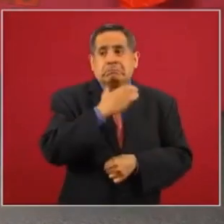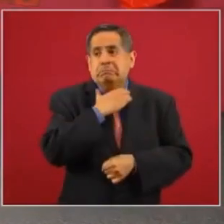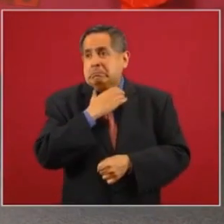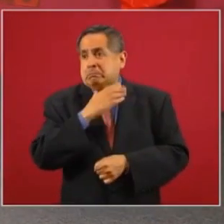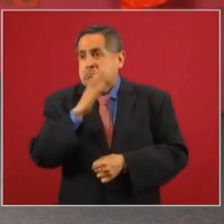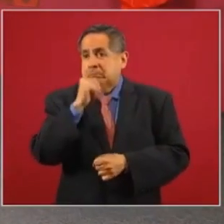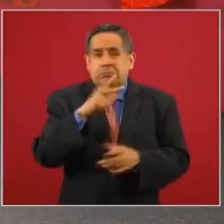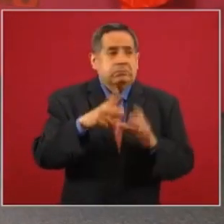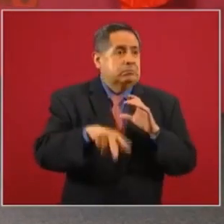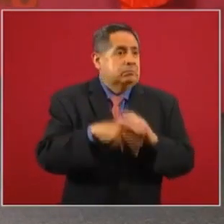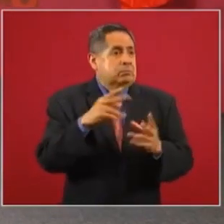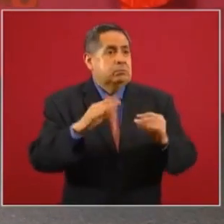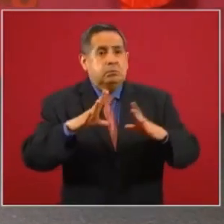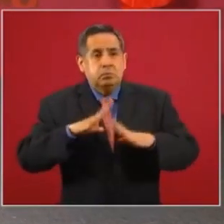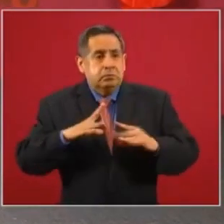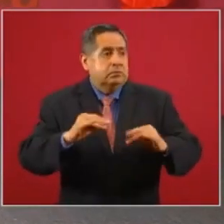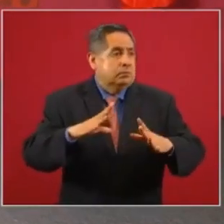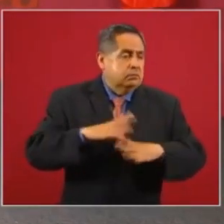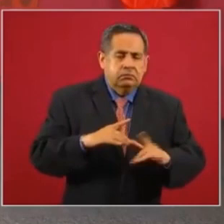ventiladores